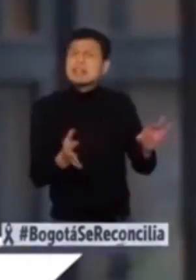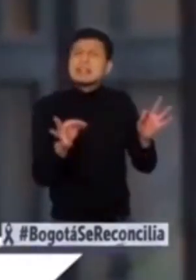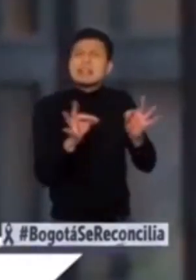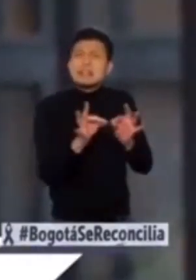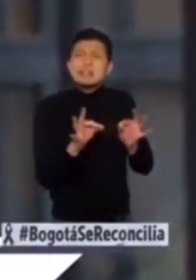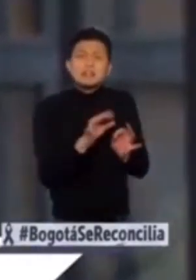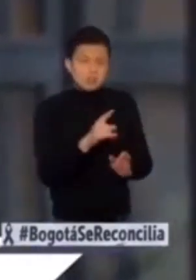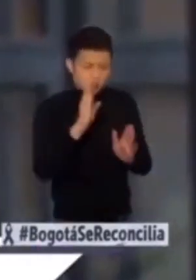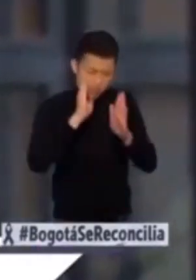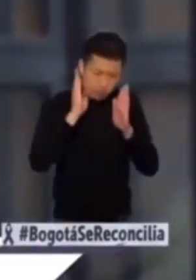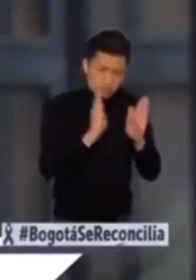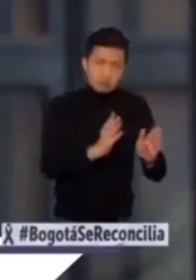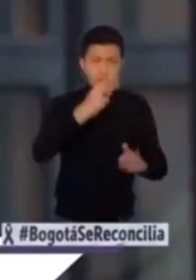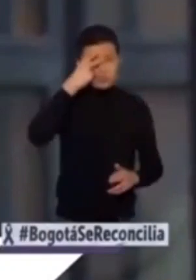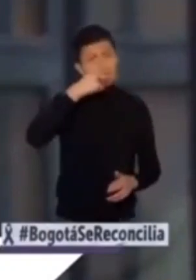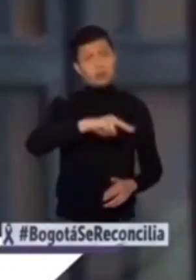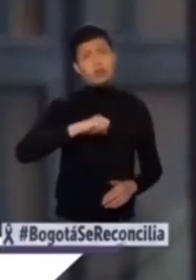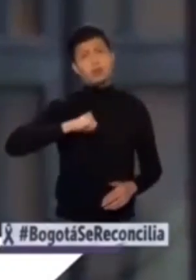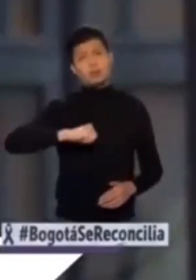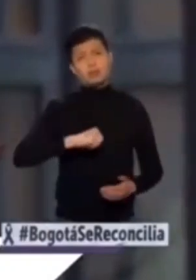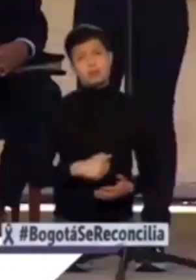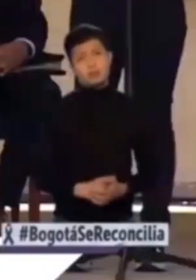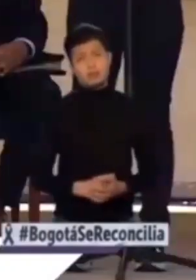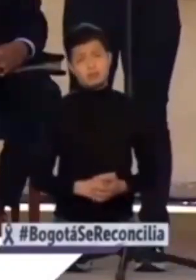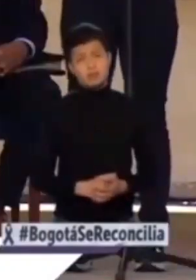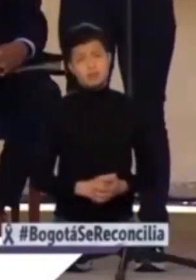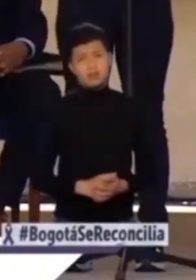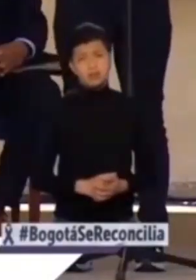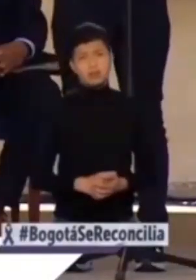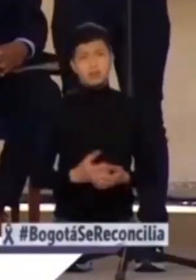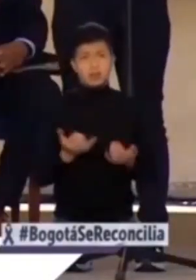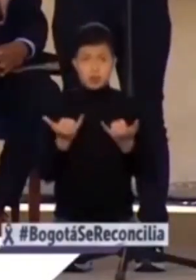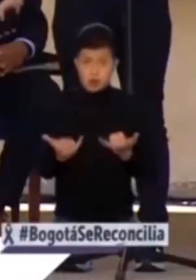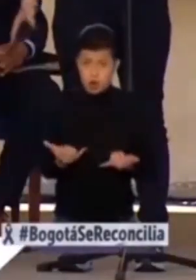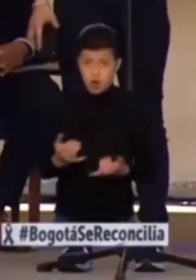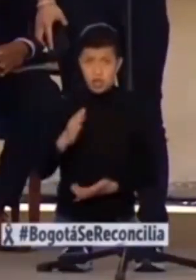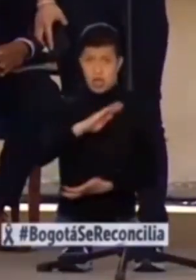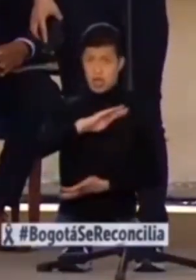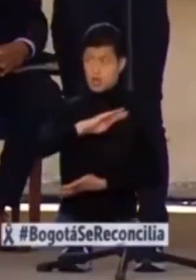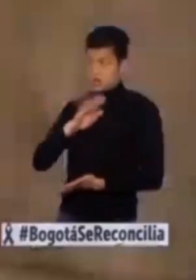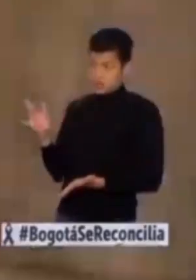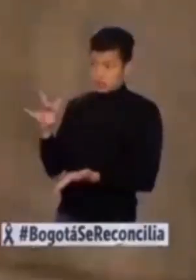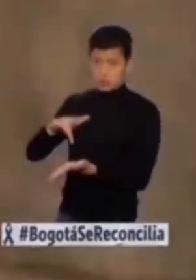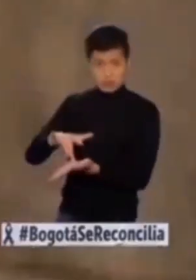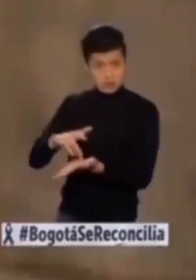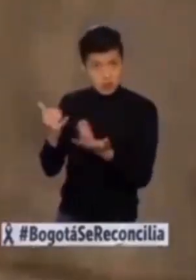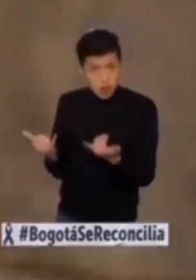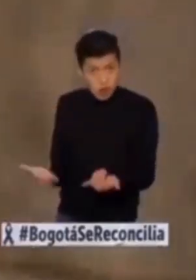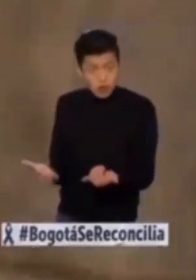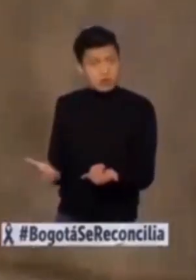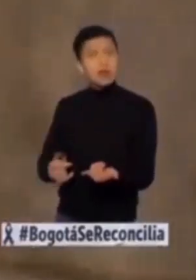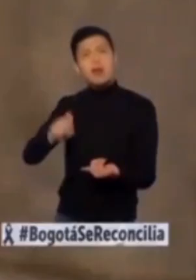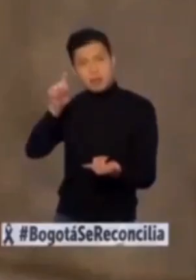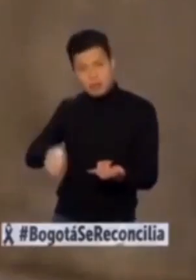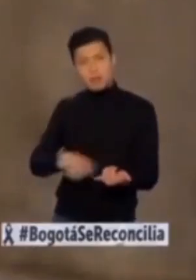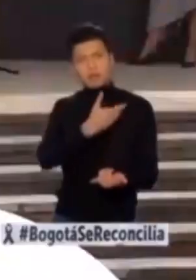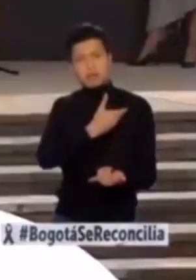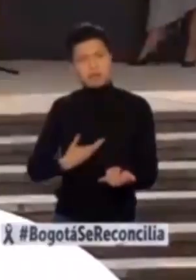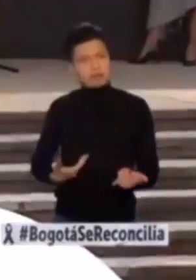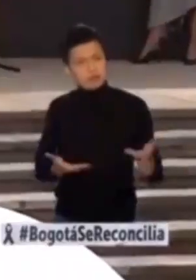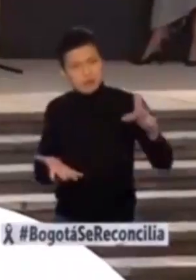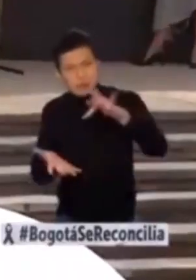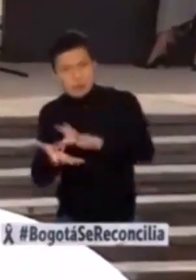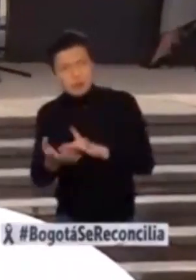sus derechos. Aquí hoy no debería solamente estar la alcaldesa, aquí debería estar el presidente,